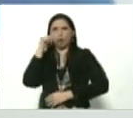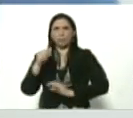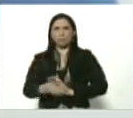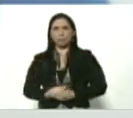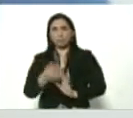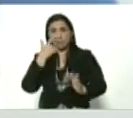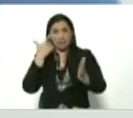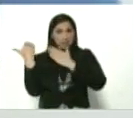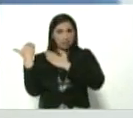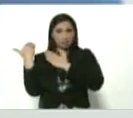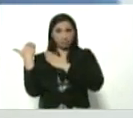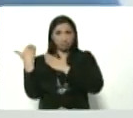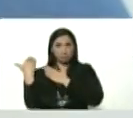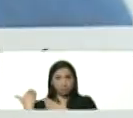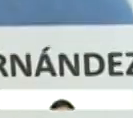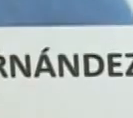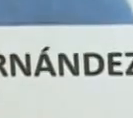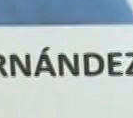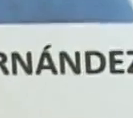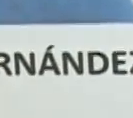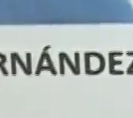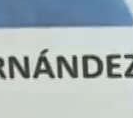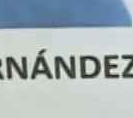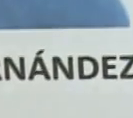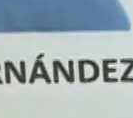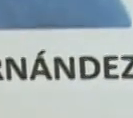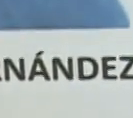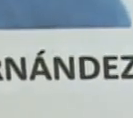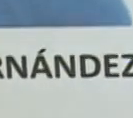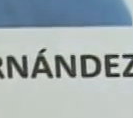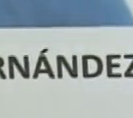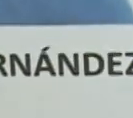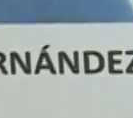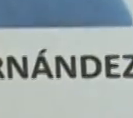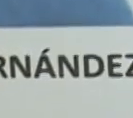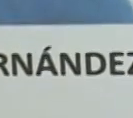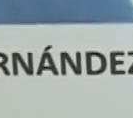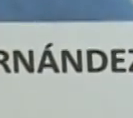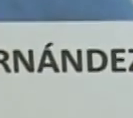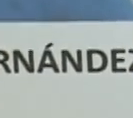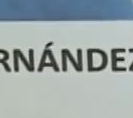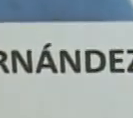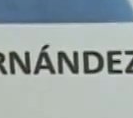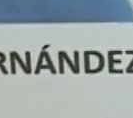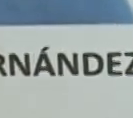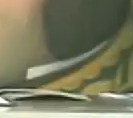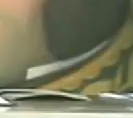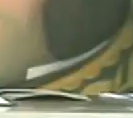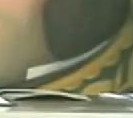Este fue, pudiéramos decir, el jefe logístico de toda la operación